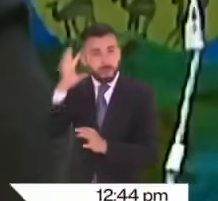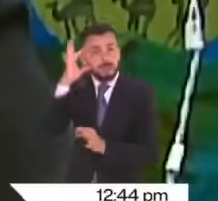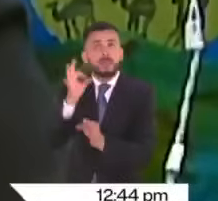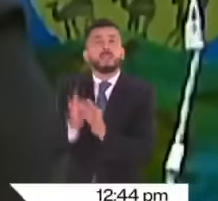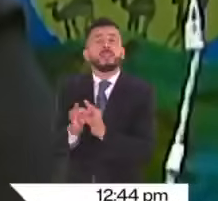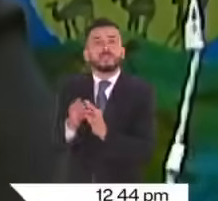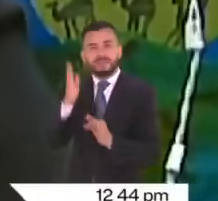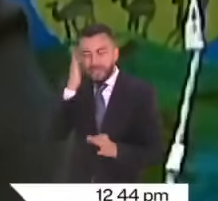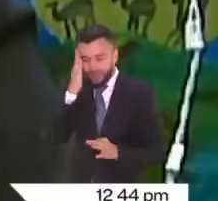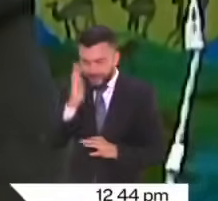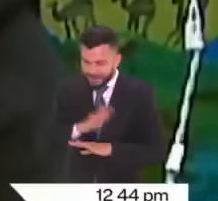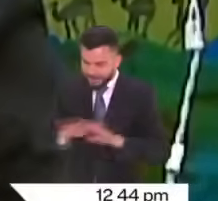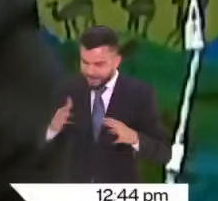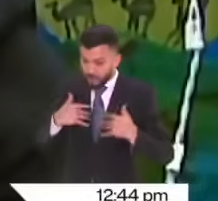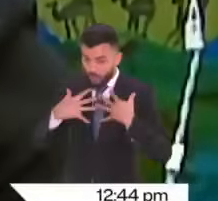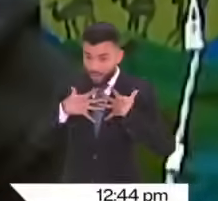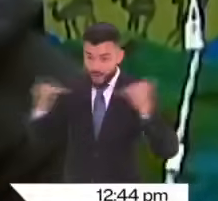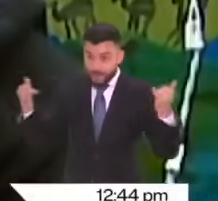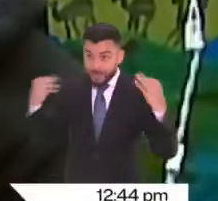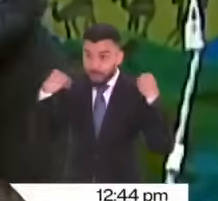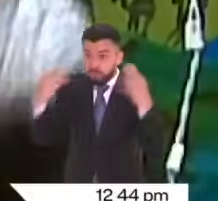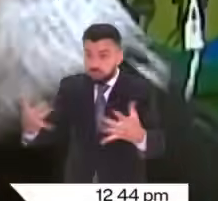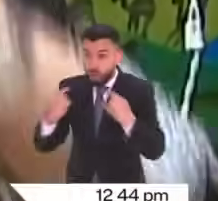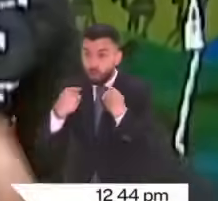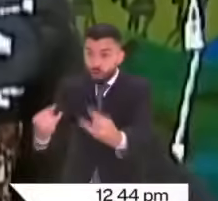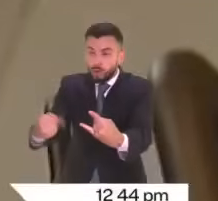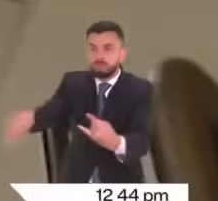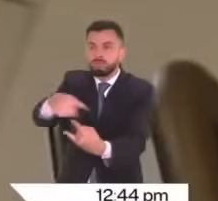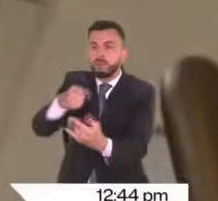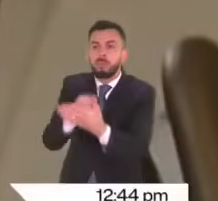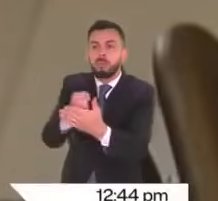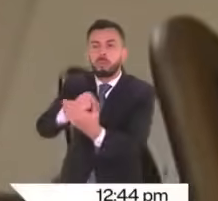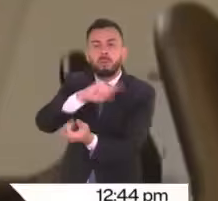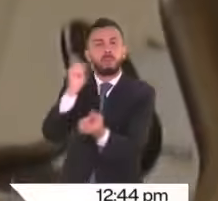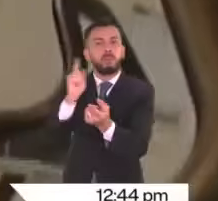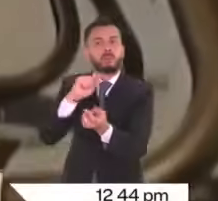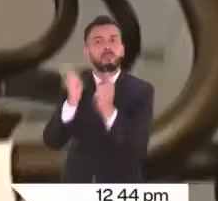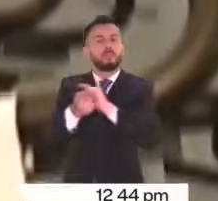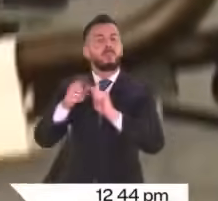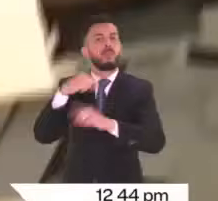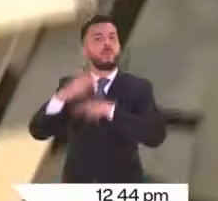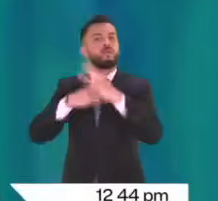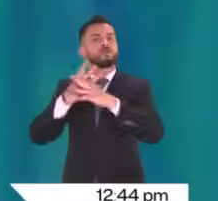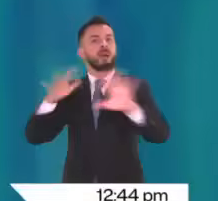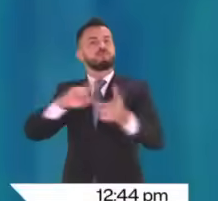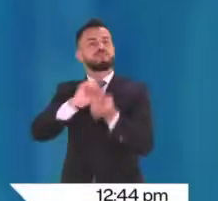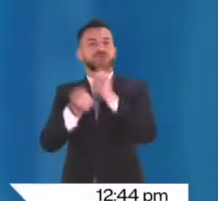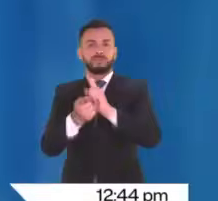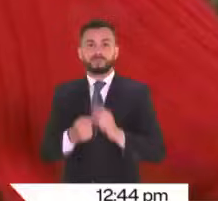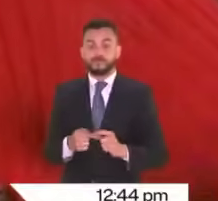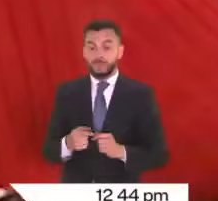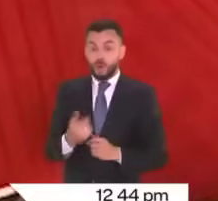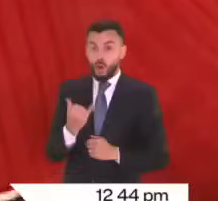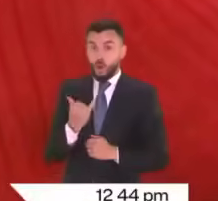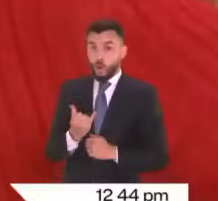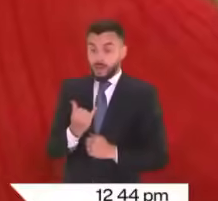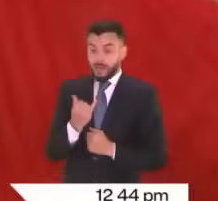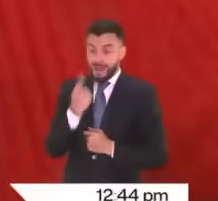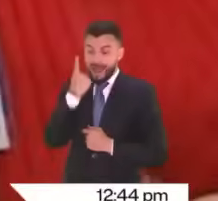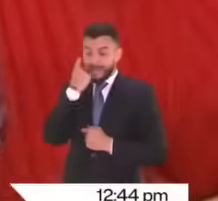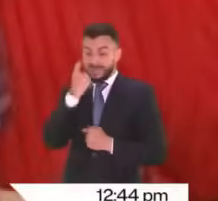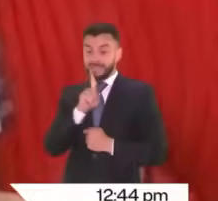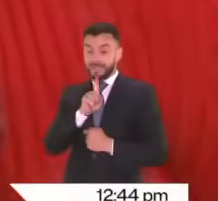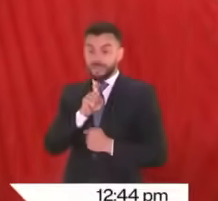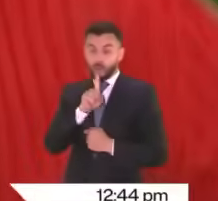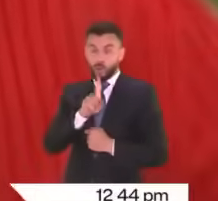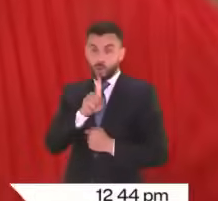la felicidad que irradiaba podía cambiar el mundo. Hoy, a tan solo un día después de cumplir 61 años, su corazón dejó de